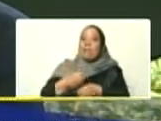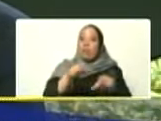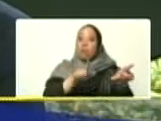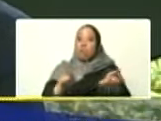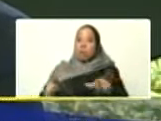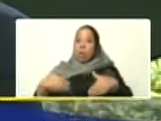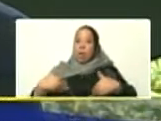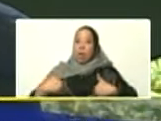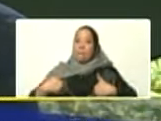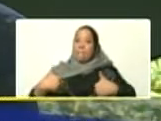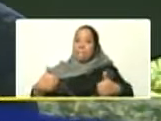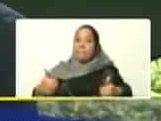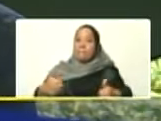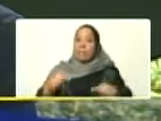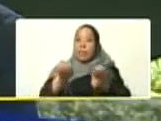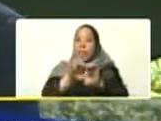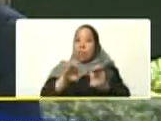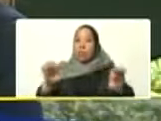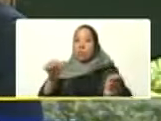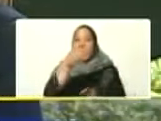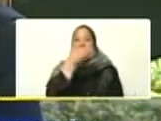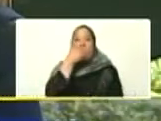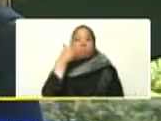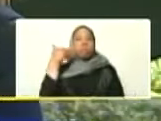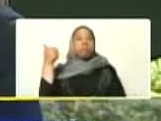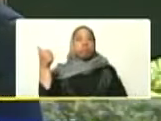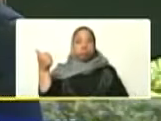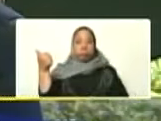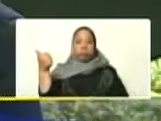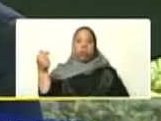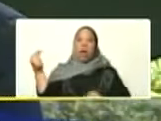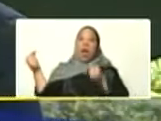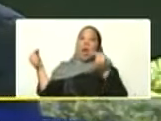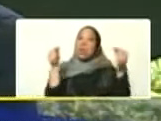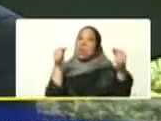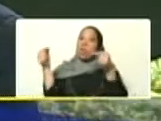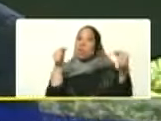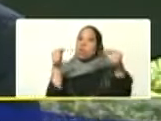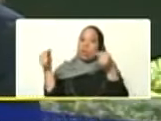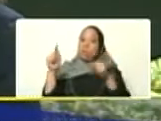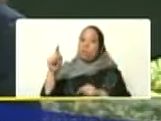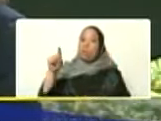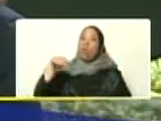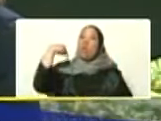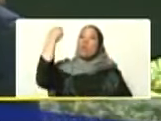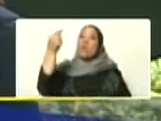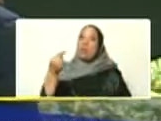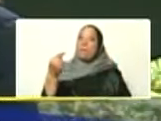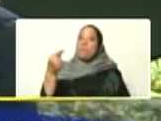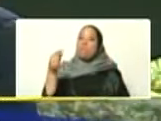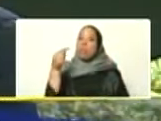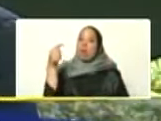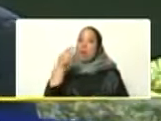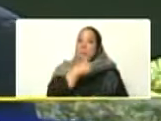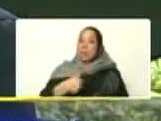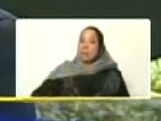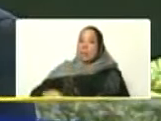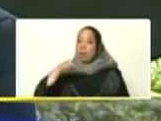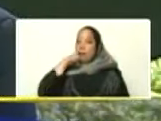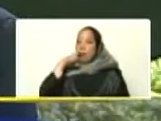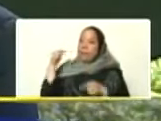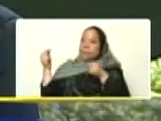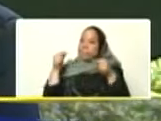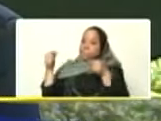la salud. Como bien discutíamos antes con usted, presidente, los Objetivos de Desarrollo Sostenible y la UNESCO establecen que es fundamental para el